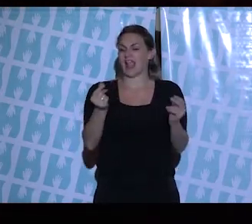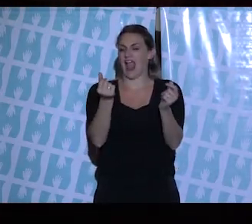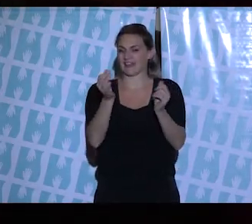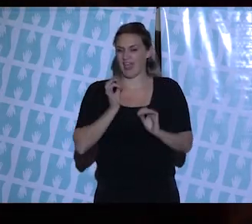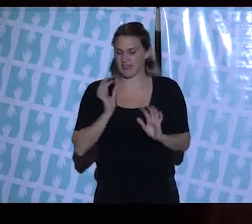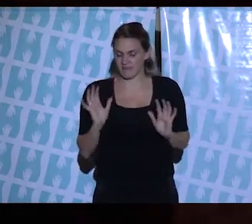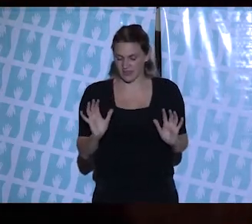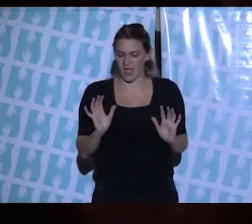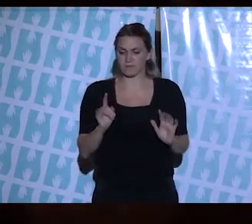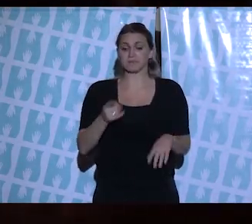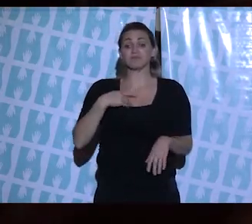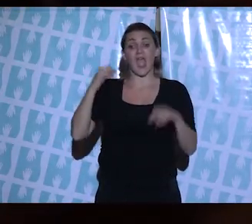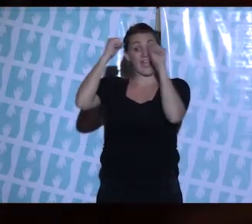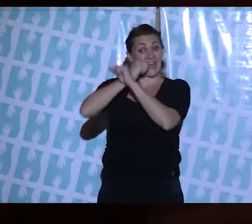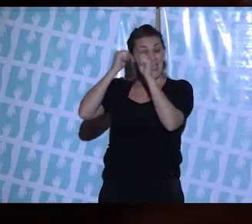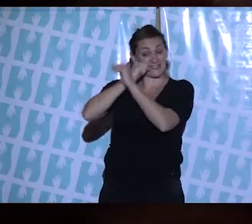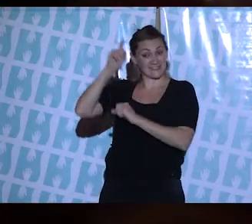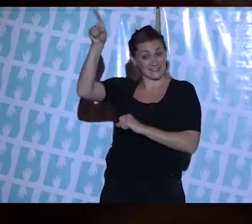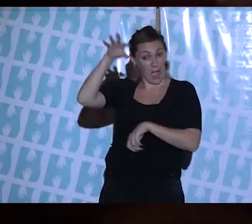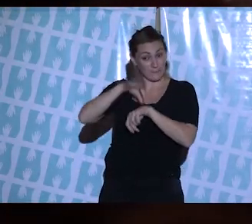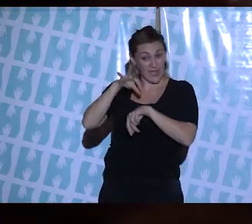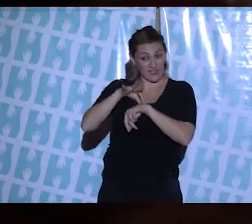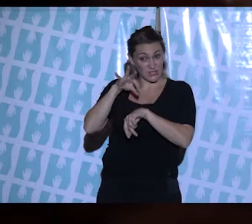radicado en Estados Unidos, que se llamaba